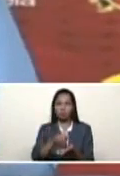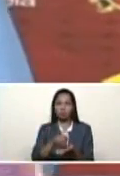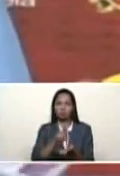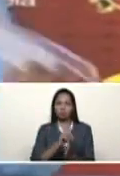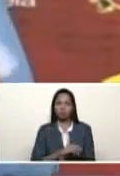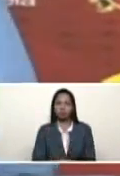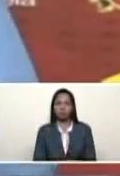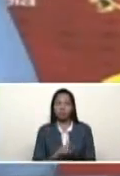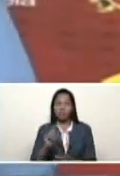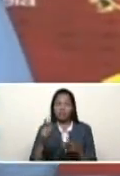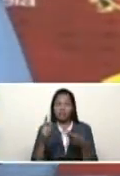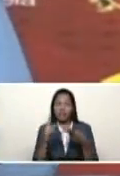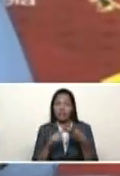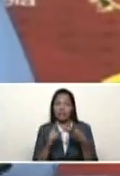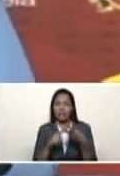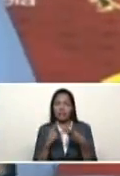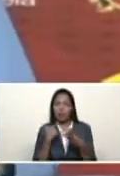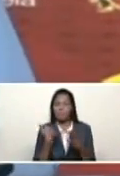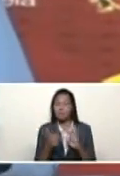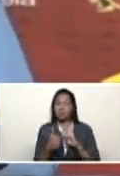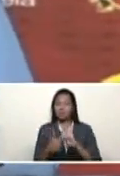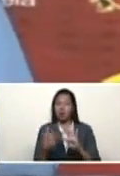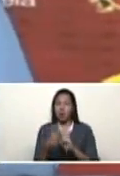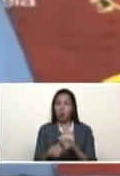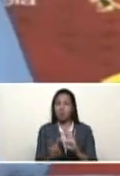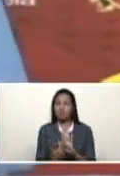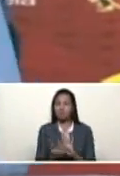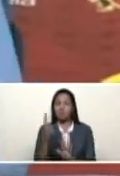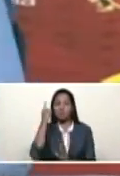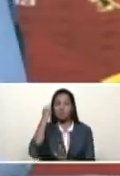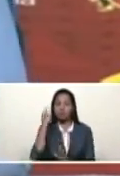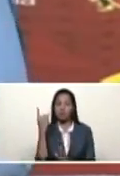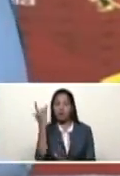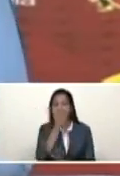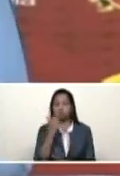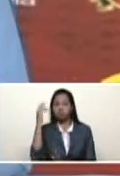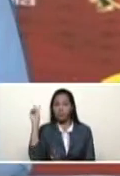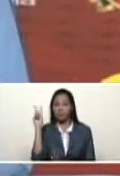tercer lugar, me hacen una propuesta hoy, Día de la Afrovenezolanidad.